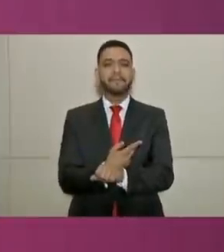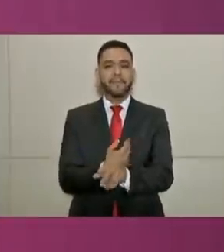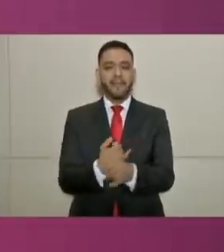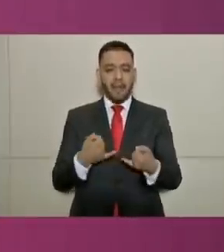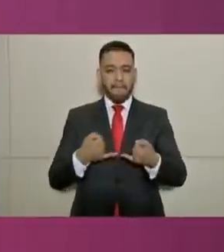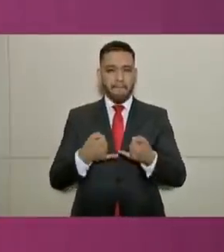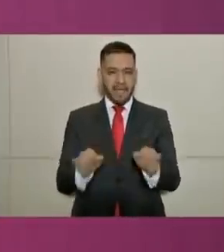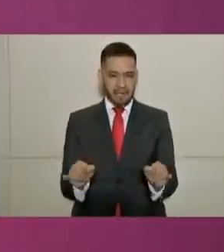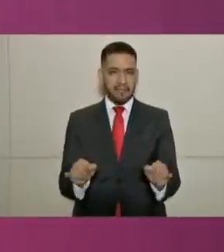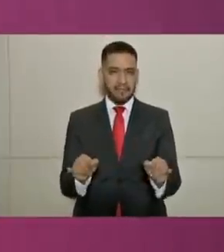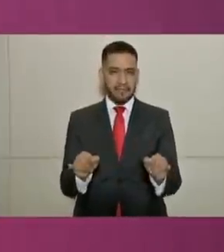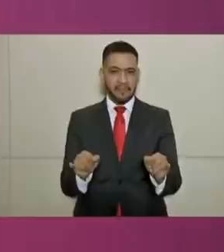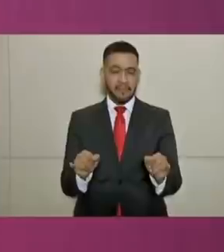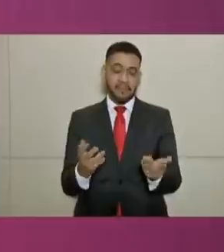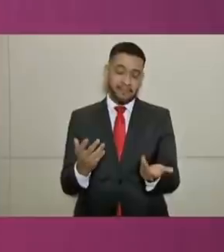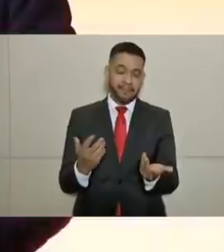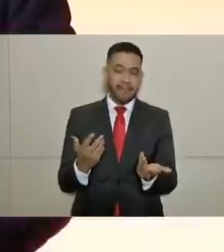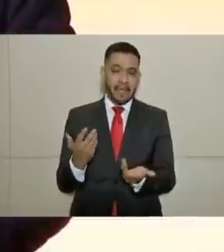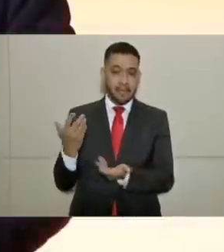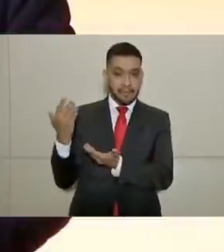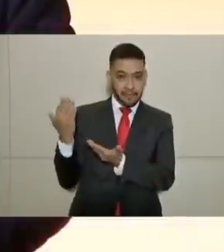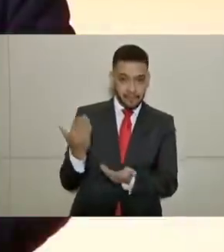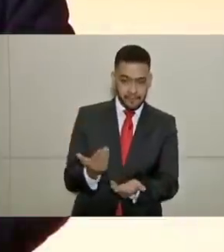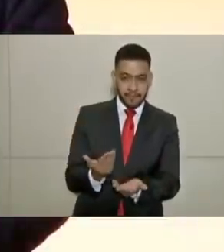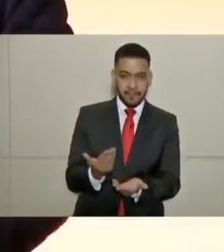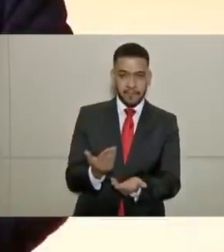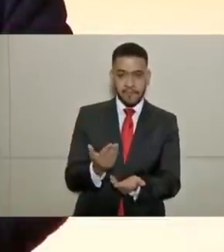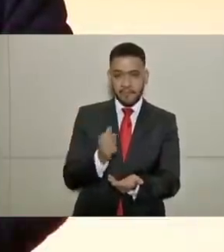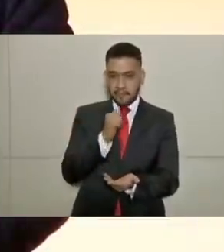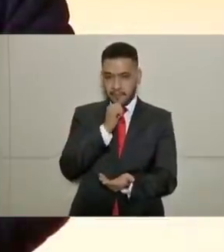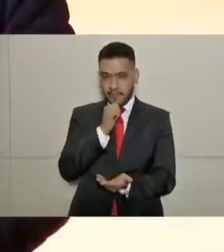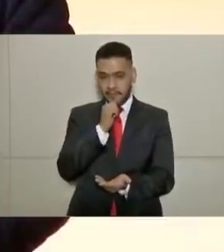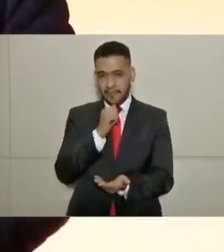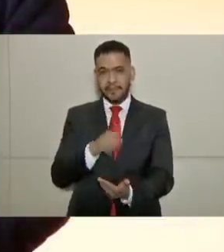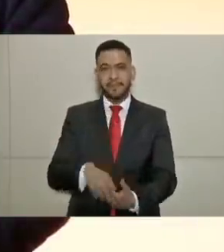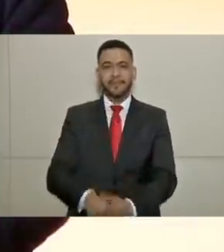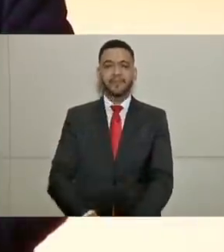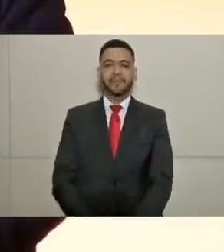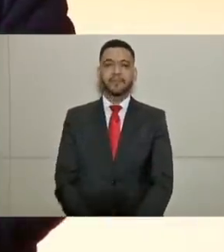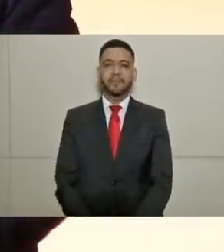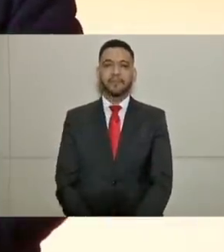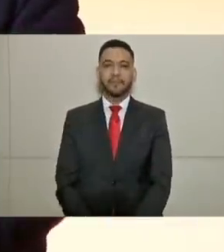sin estar presente desde este